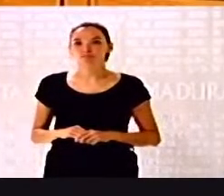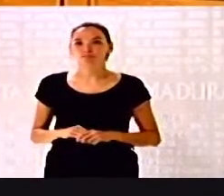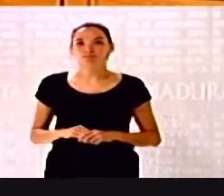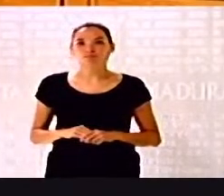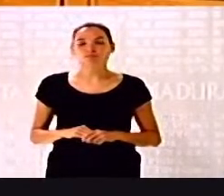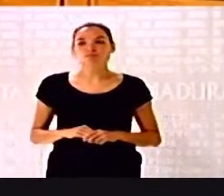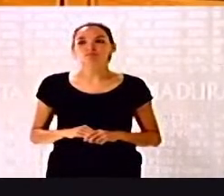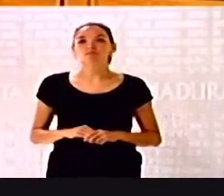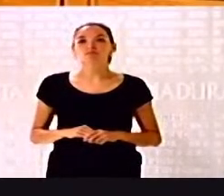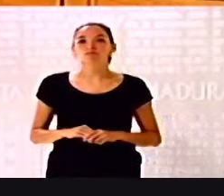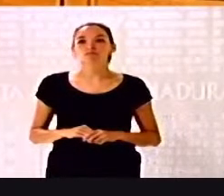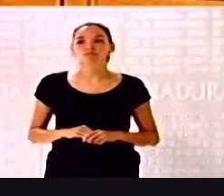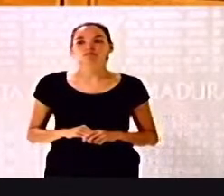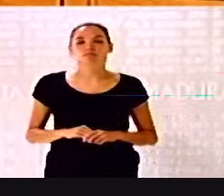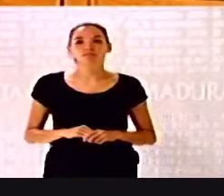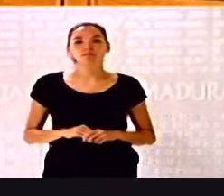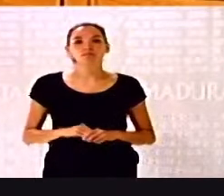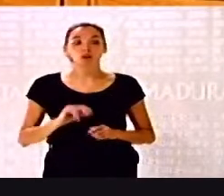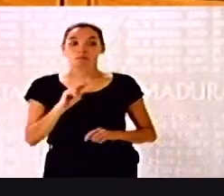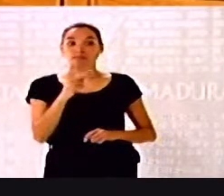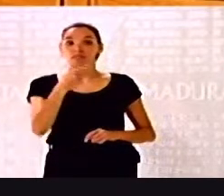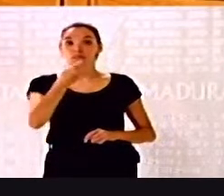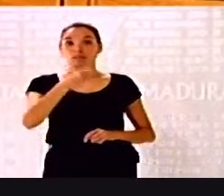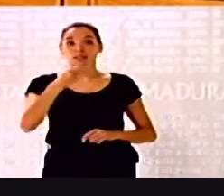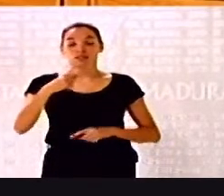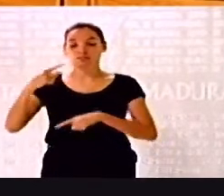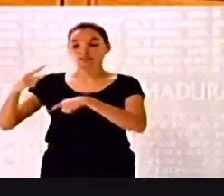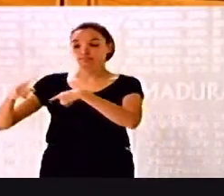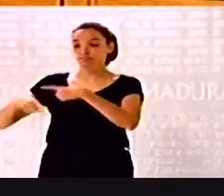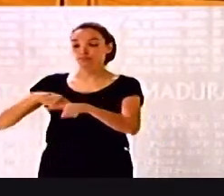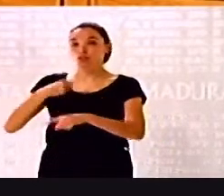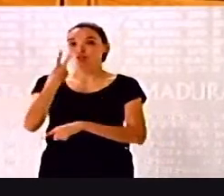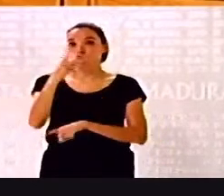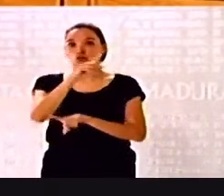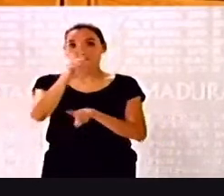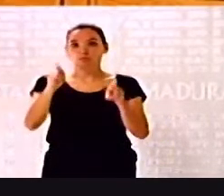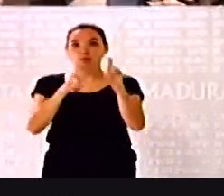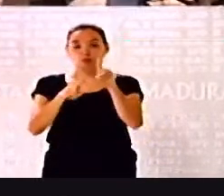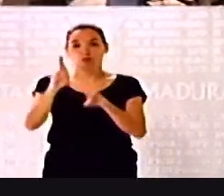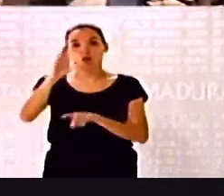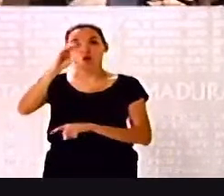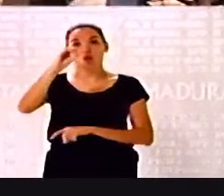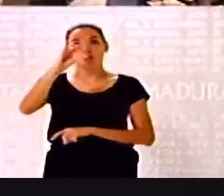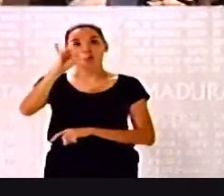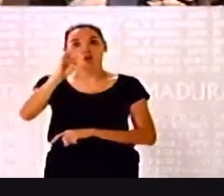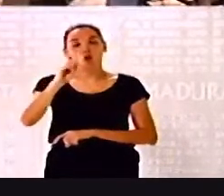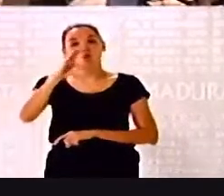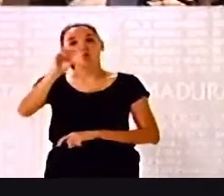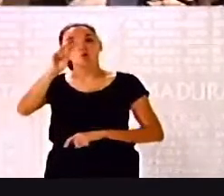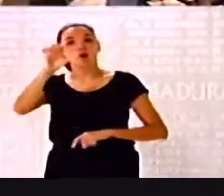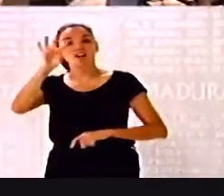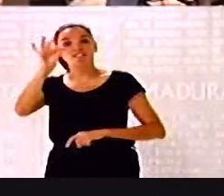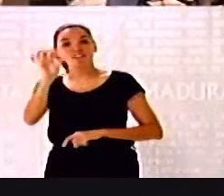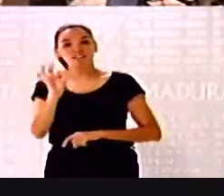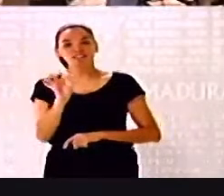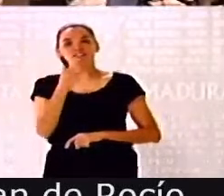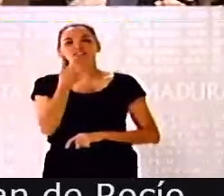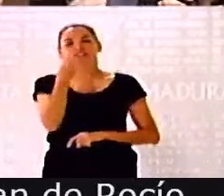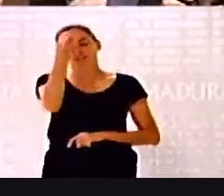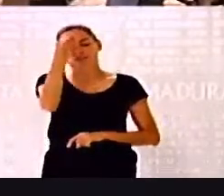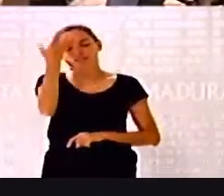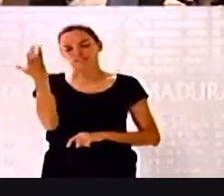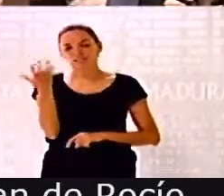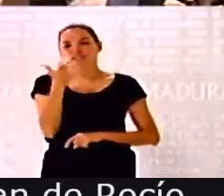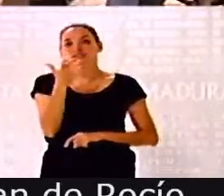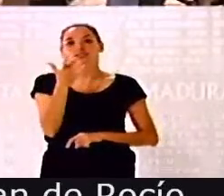le planteo, vicepresidente, las dos que nos llegan de Rocío Cuerva, que nos dicen que querían saber si se plantea la posibilidad de